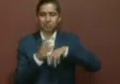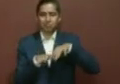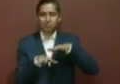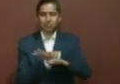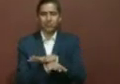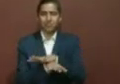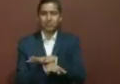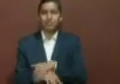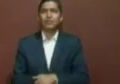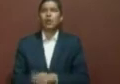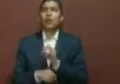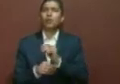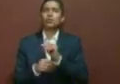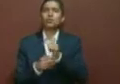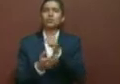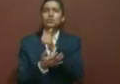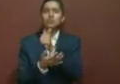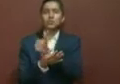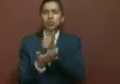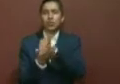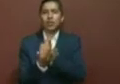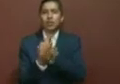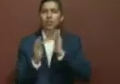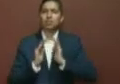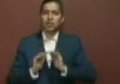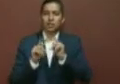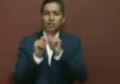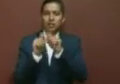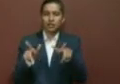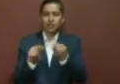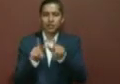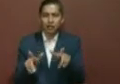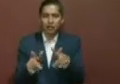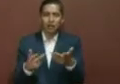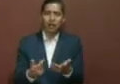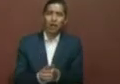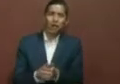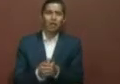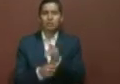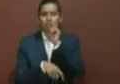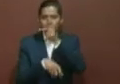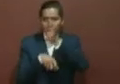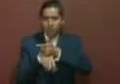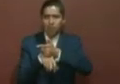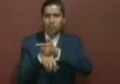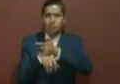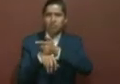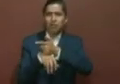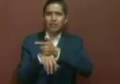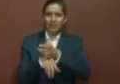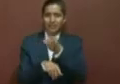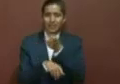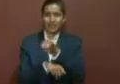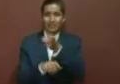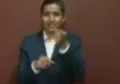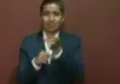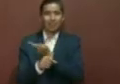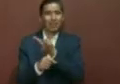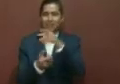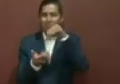O entidades tranquilas, digamos, no sé, Tlaxcala, o te encuentras con que estos hechos